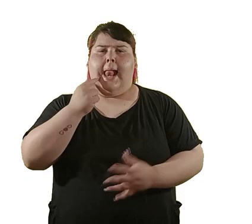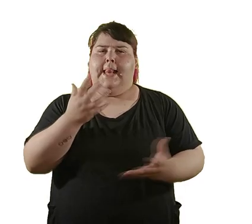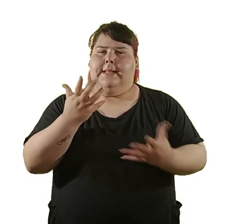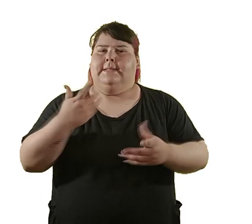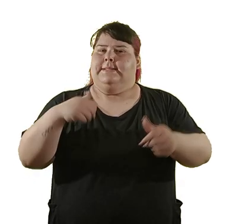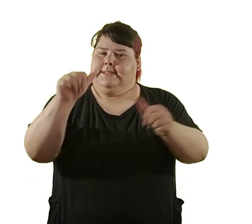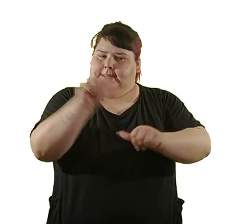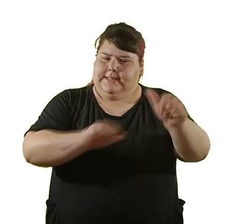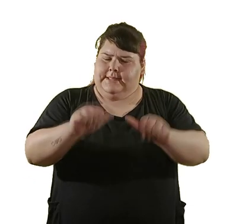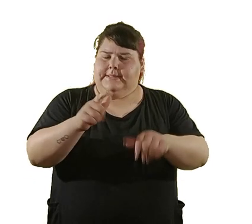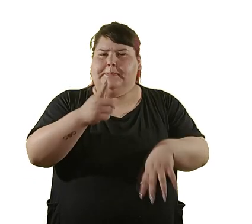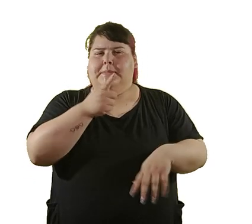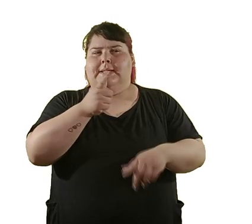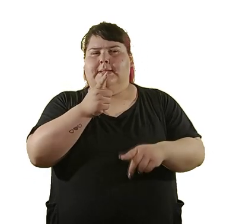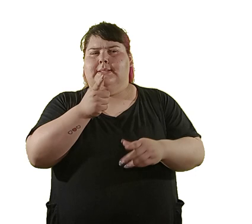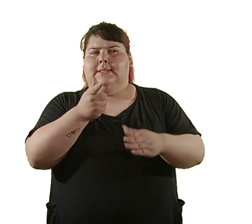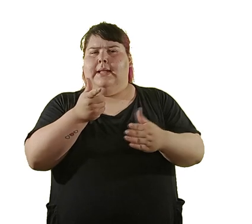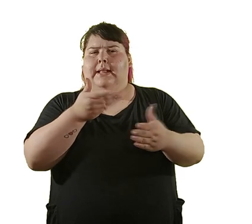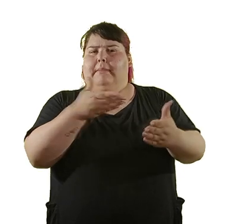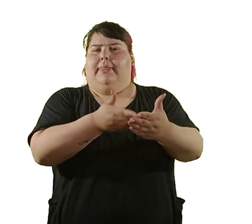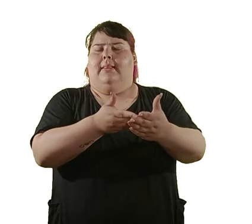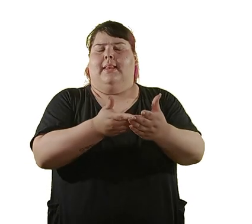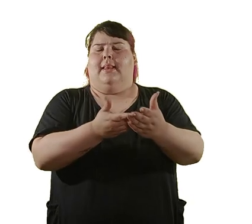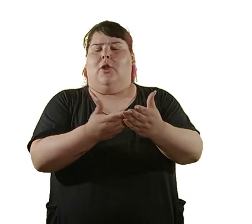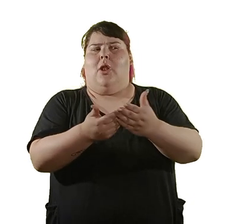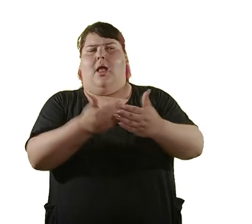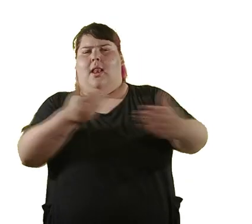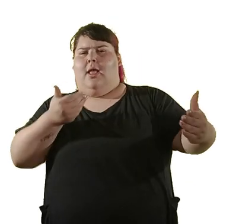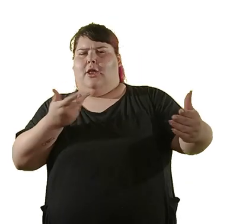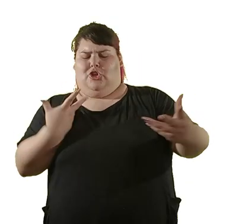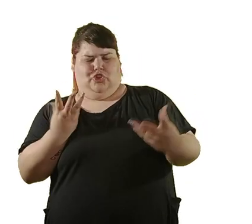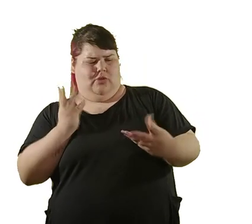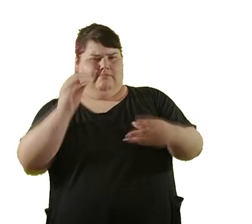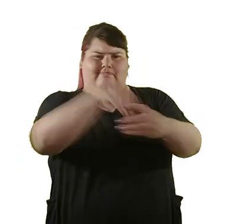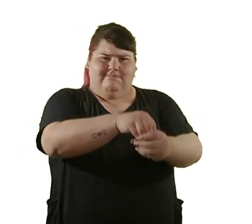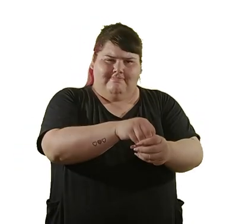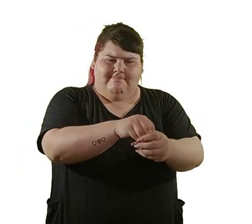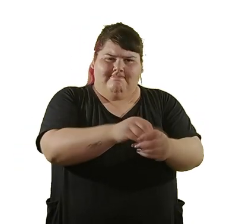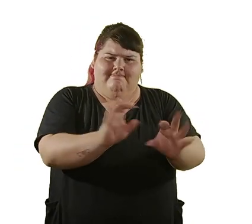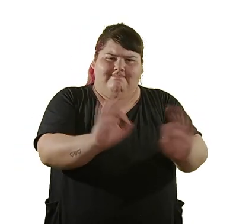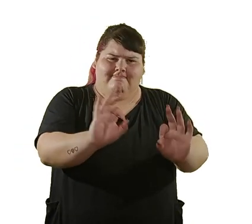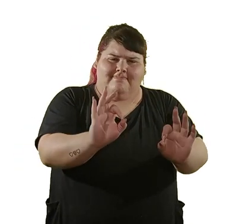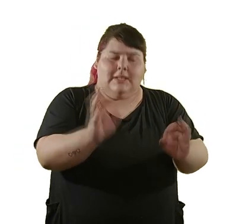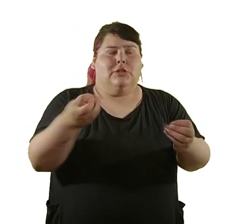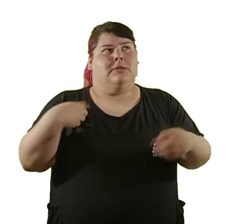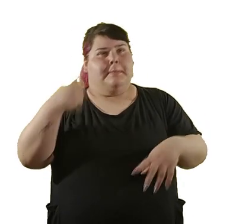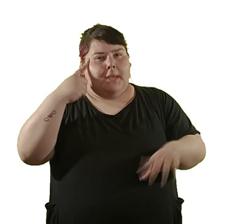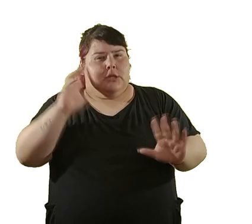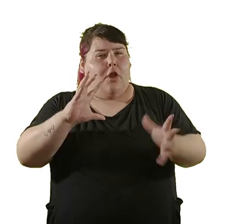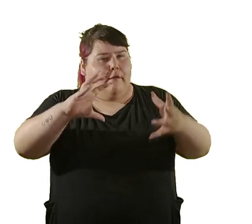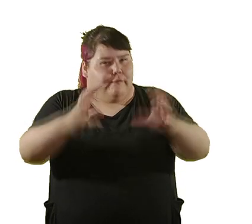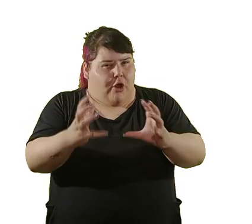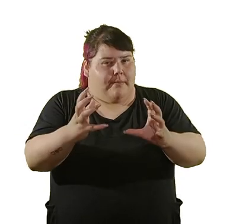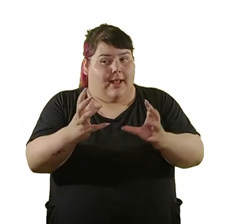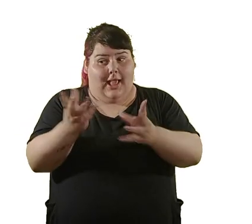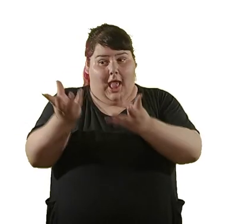pasa con las ciencias que a veces se ve como muy inaccesible o como muy lejana, como algo que no me pasa a mí o algo con lo que yo no tengo nada que ver. Entonces creo que una forma